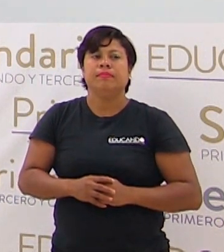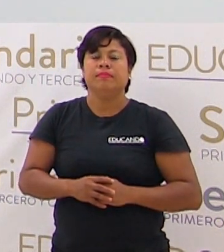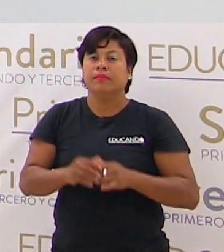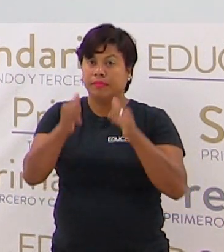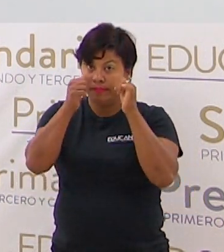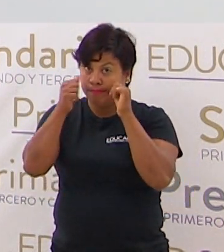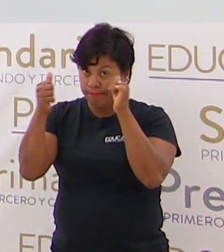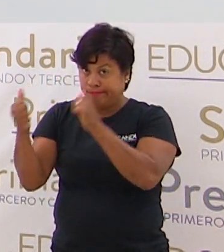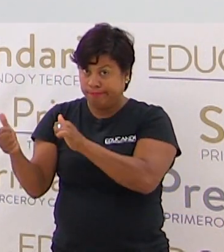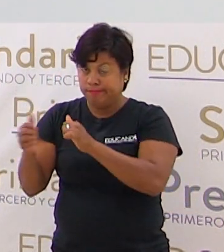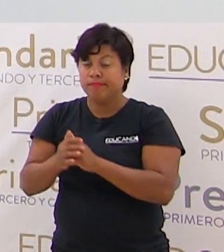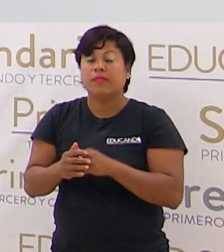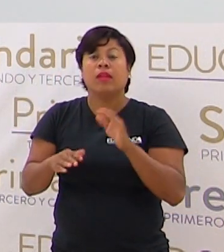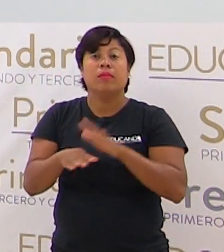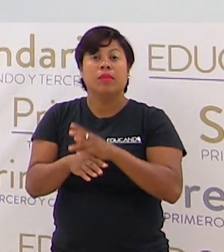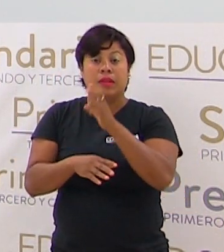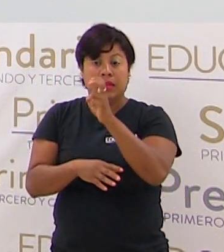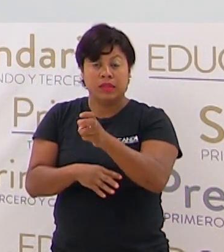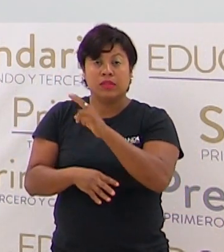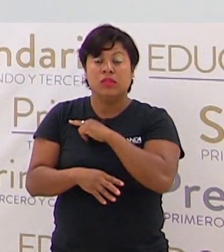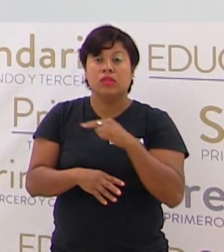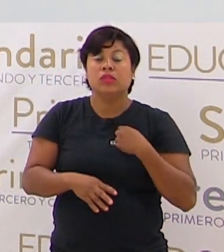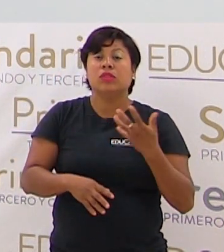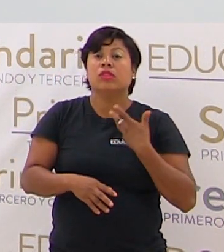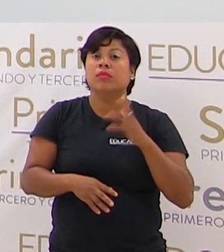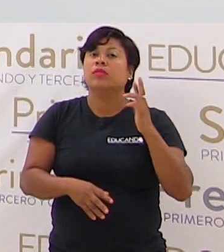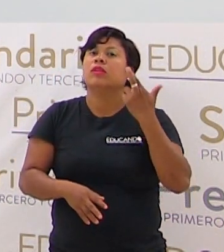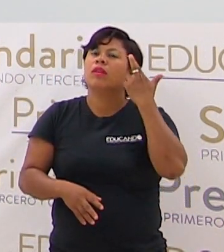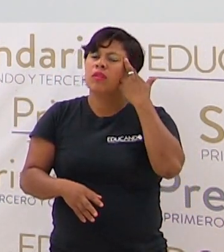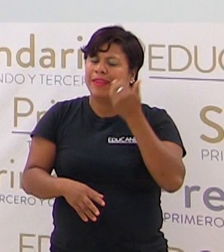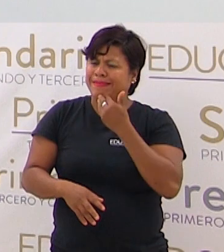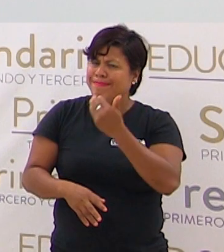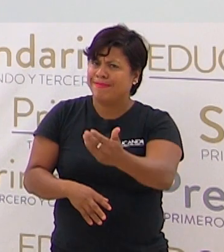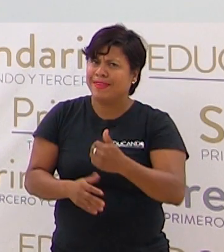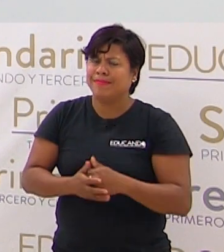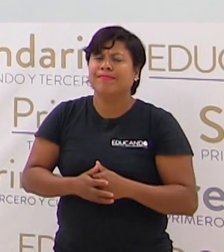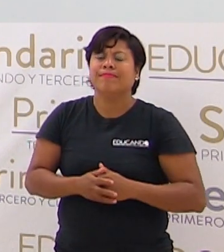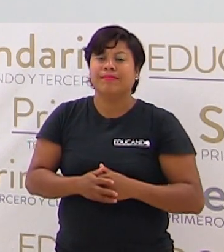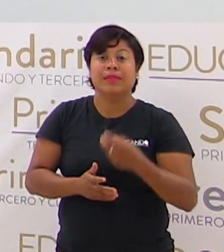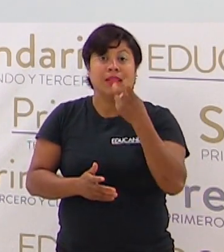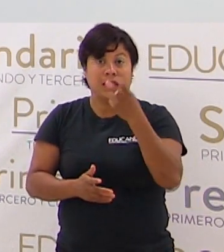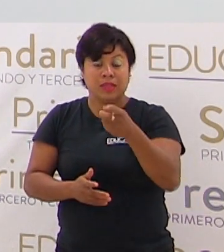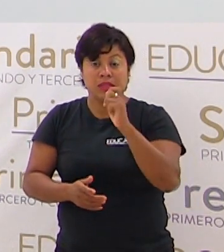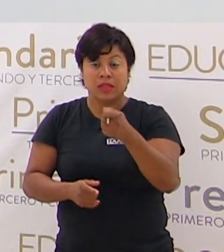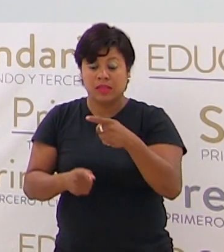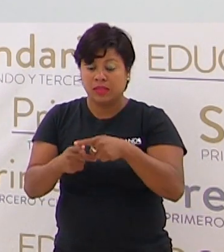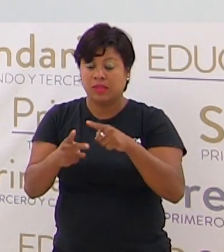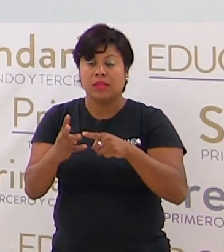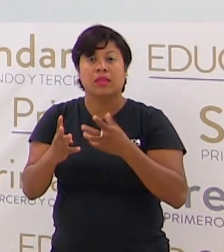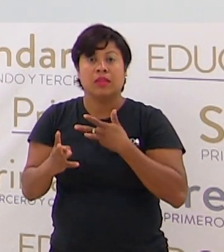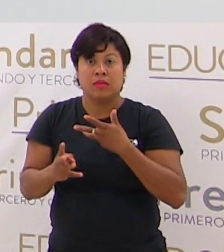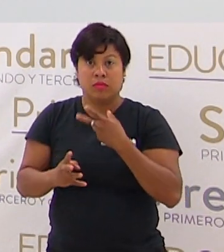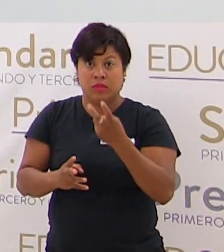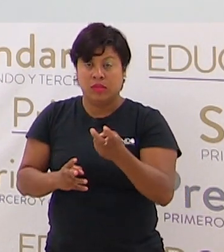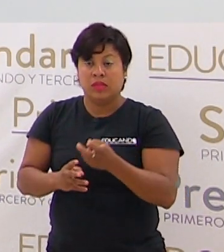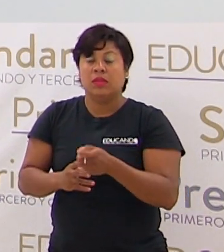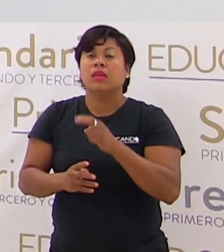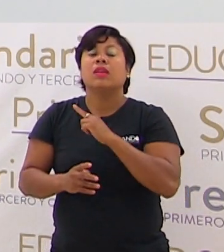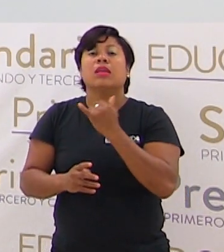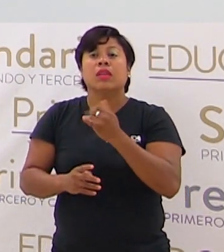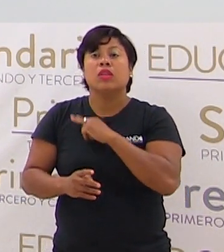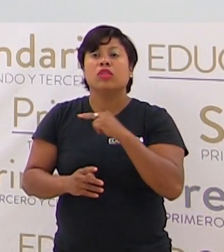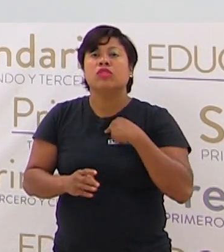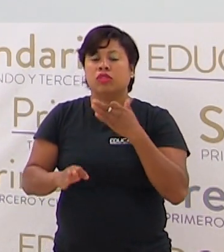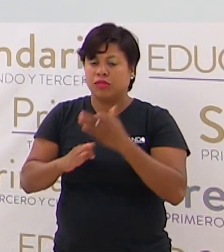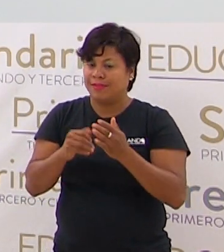Atención con esto porque de aquí tenemos que recordar muy bien esto que tenemos acá y lo que